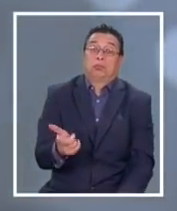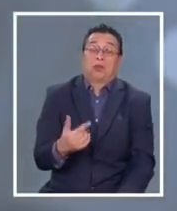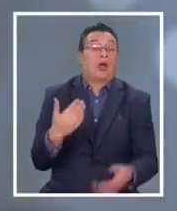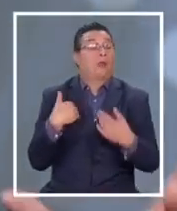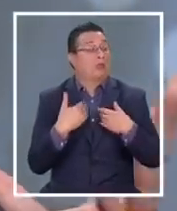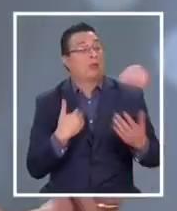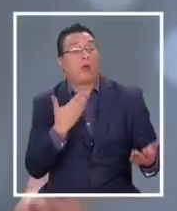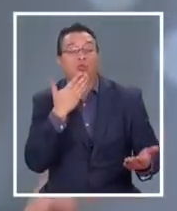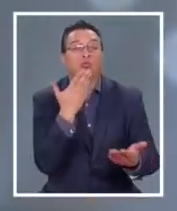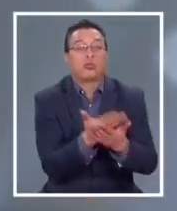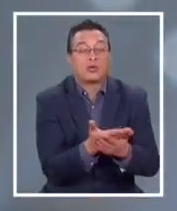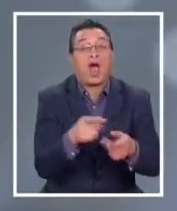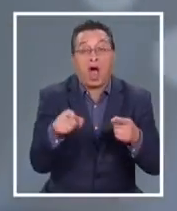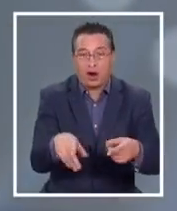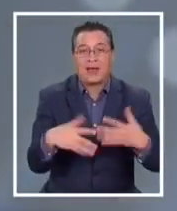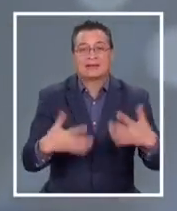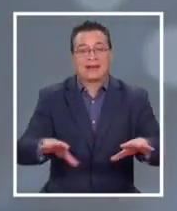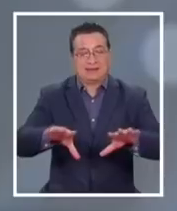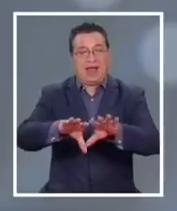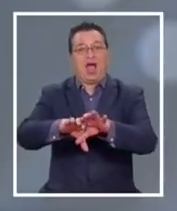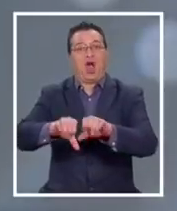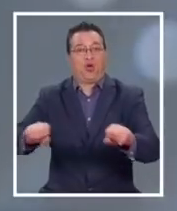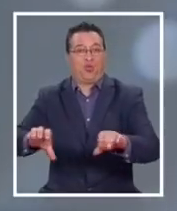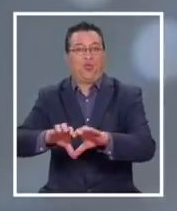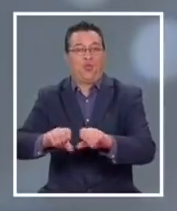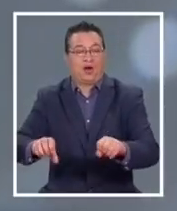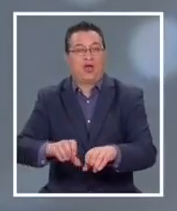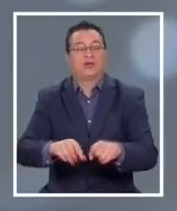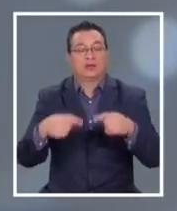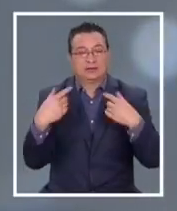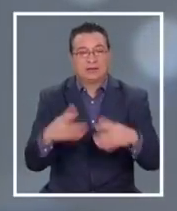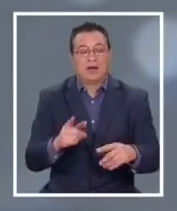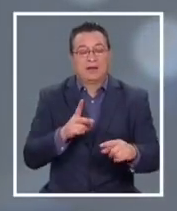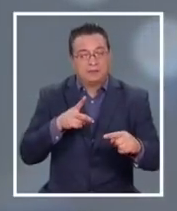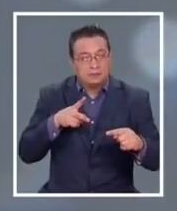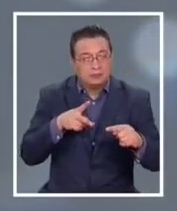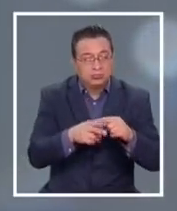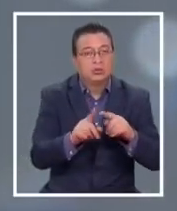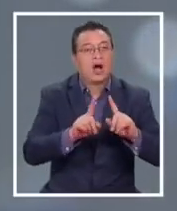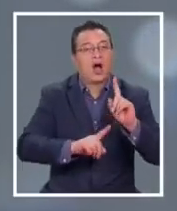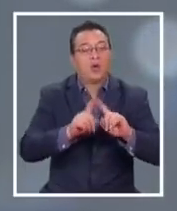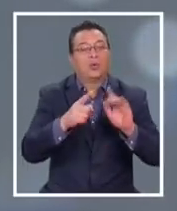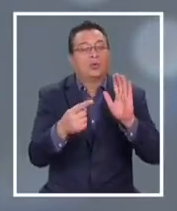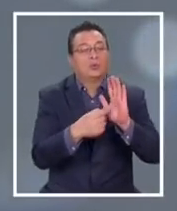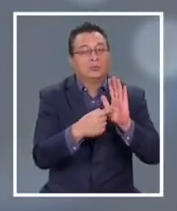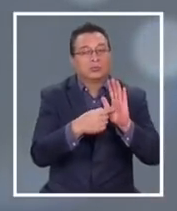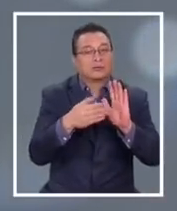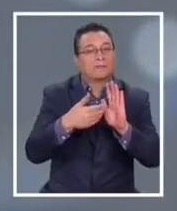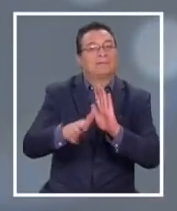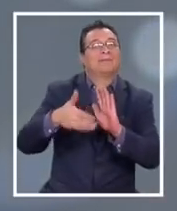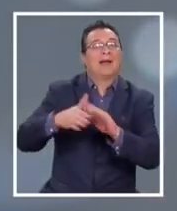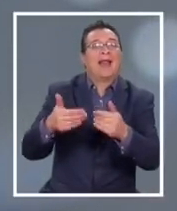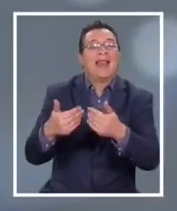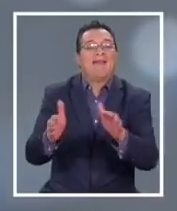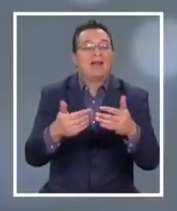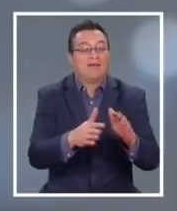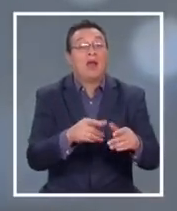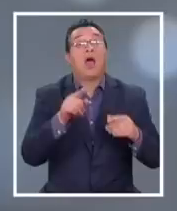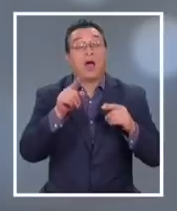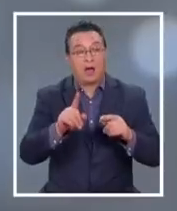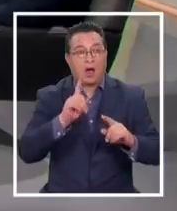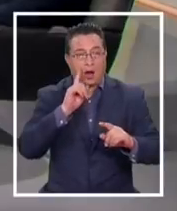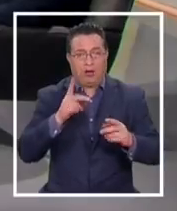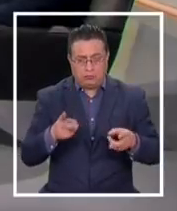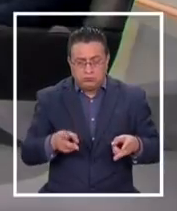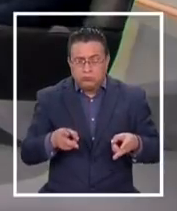nuestra propuesta. Y ahora hay un consenso de que hay que terminar con ciertas exenciones. Y obviamente nosotros tenemos la